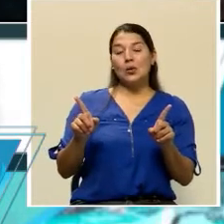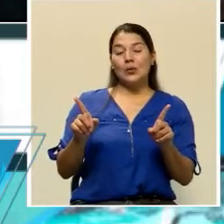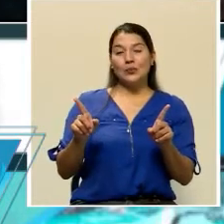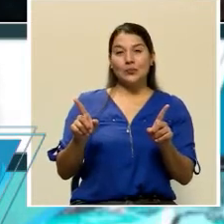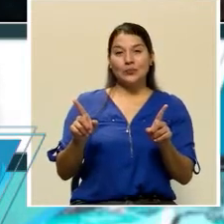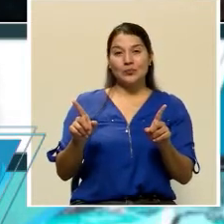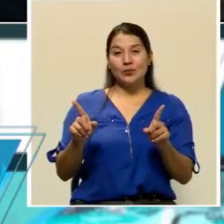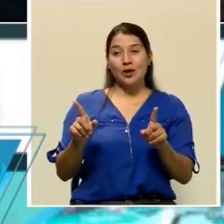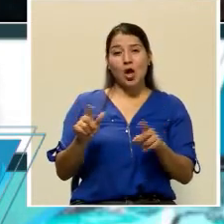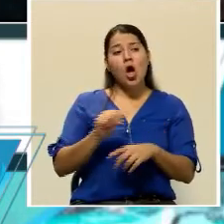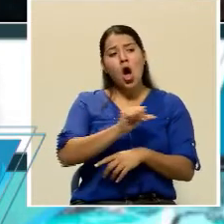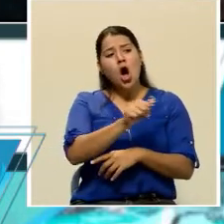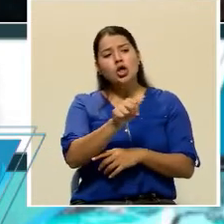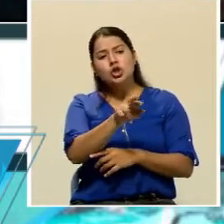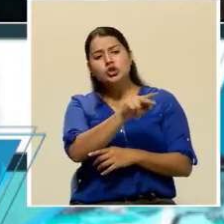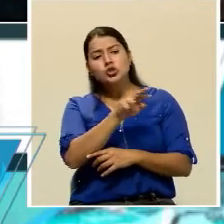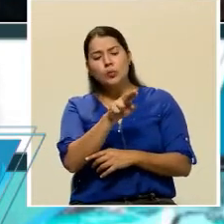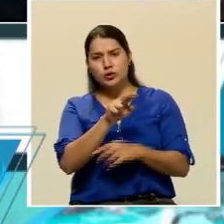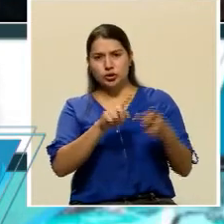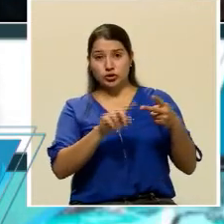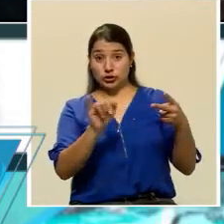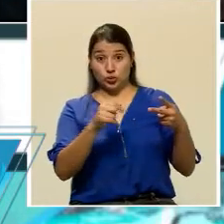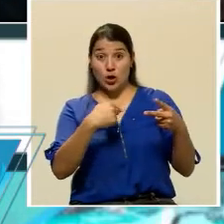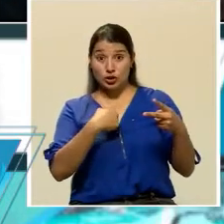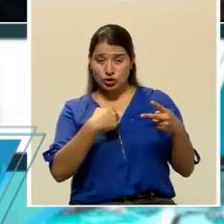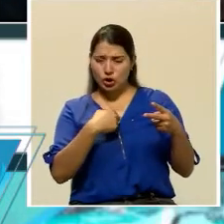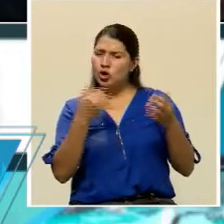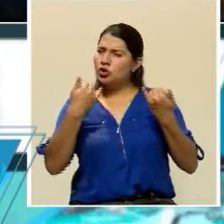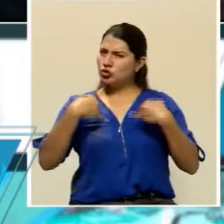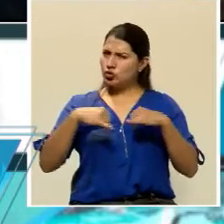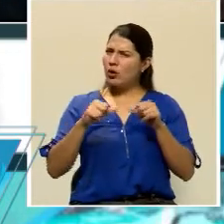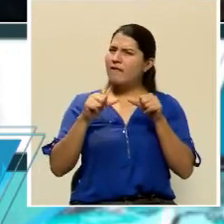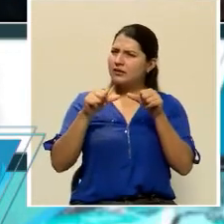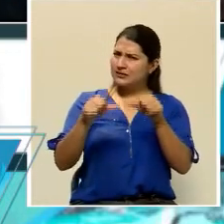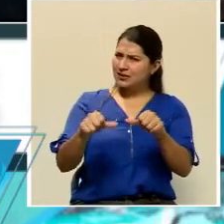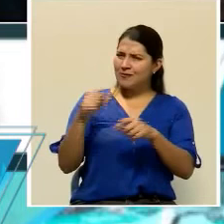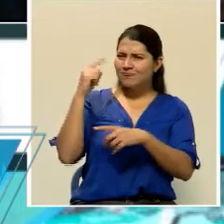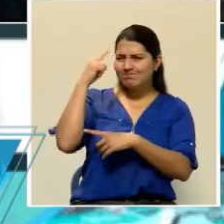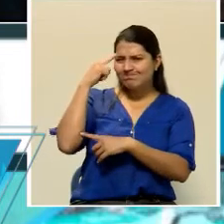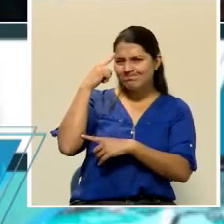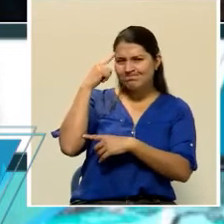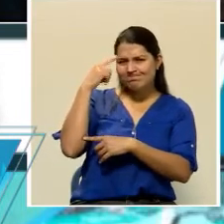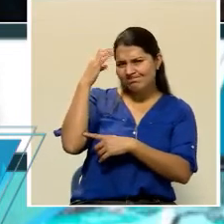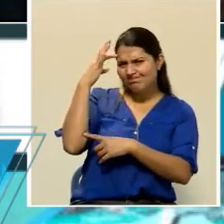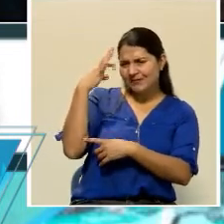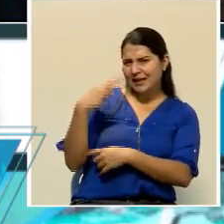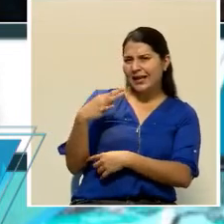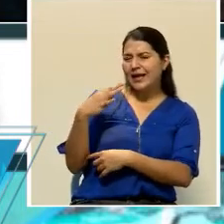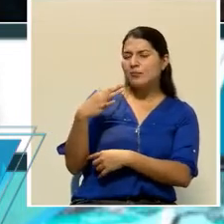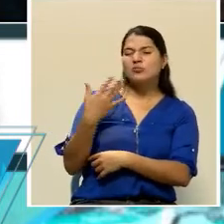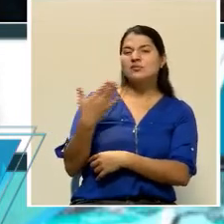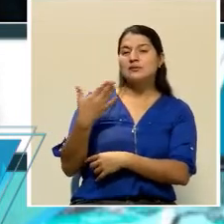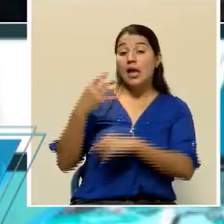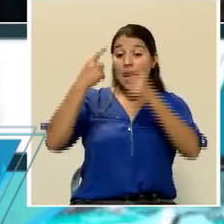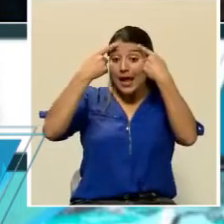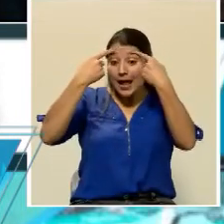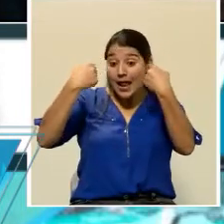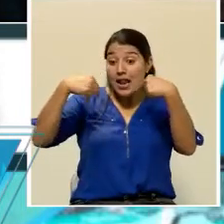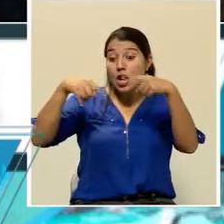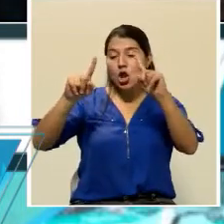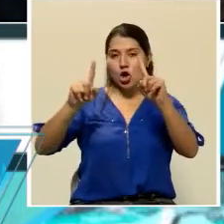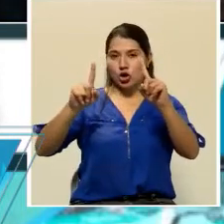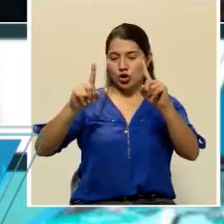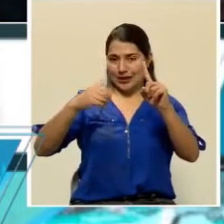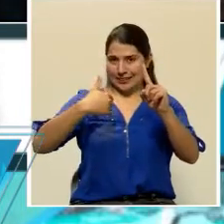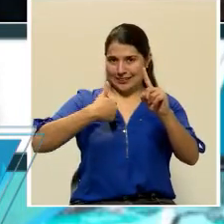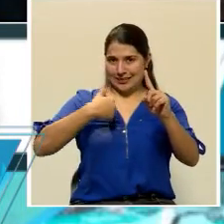tanto otros compañeros como yo seguimos creyendo que el éxito del país